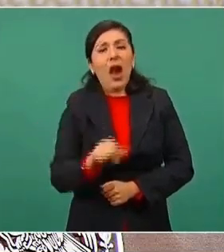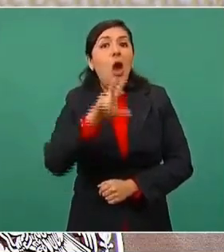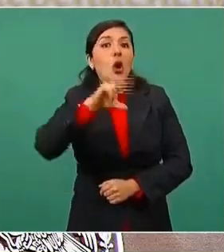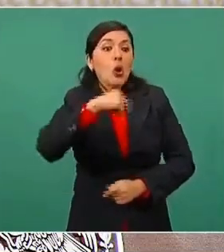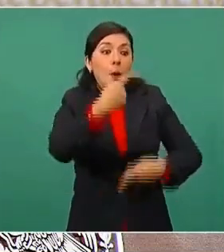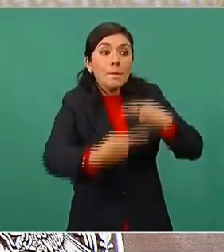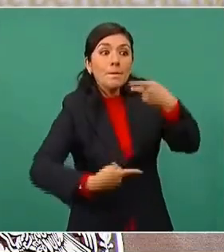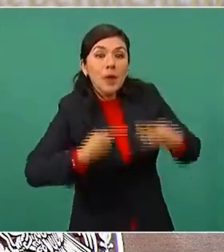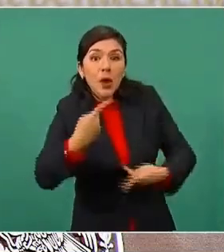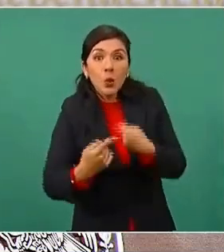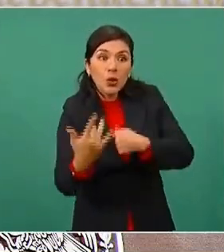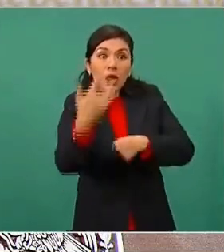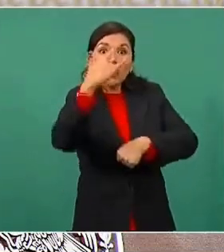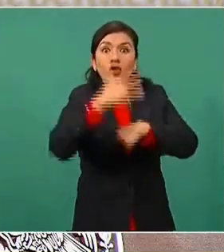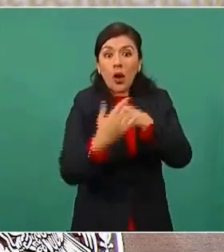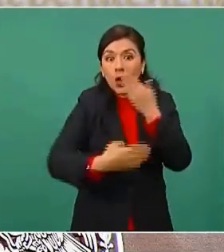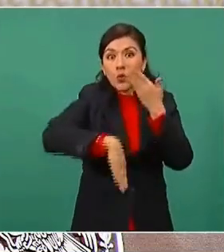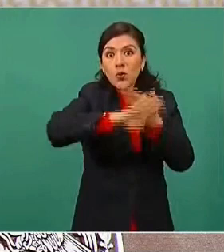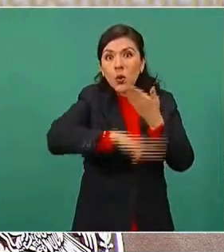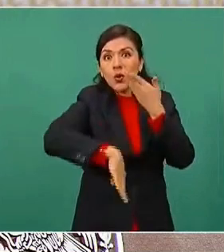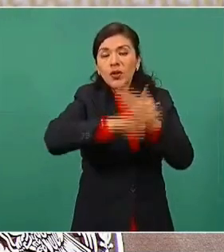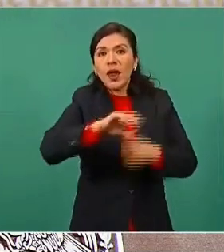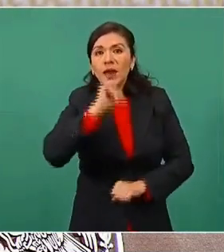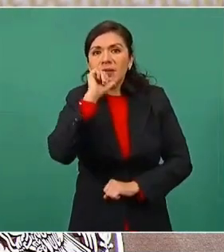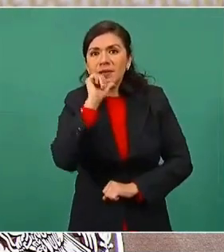cuestionándonos todos los días.